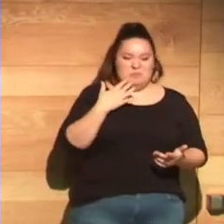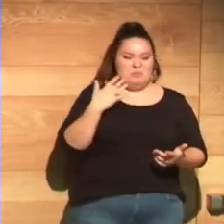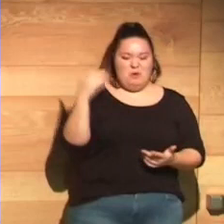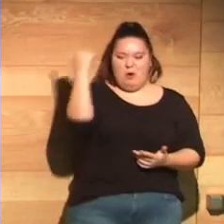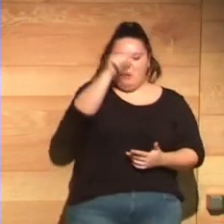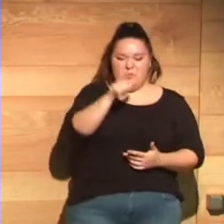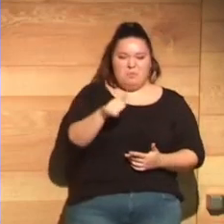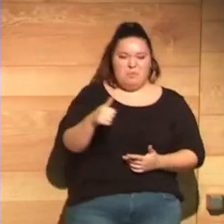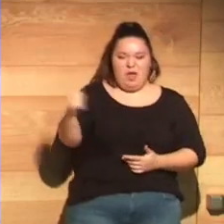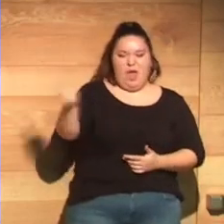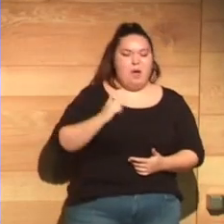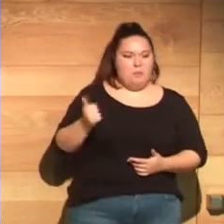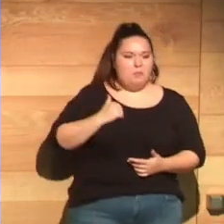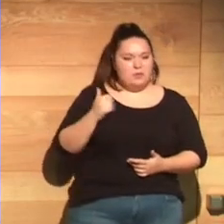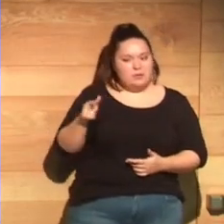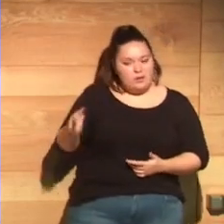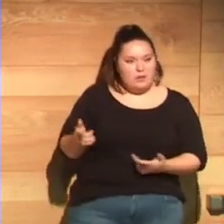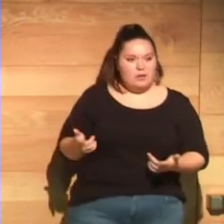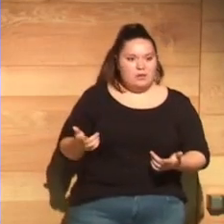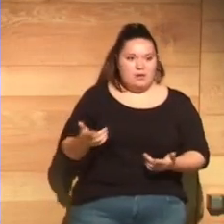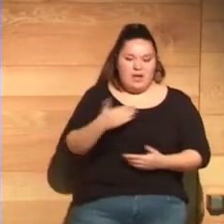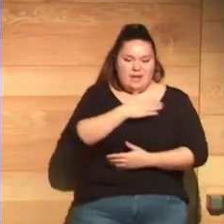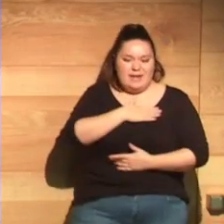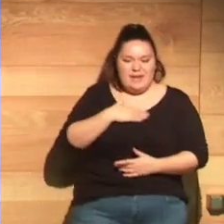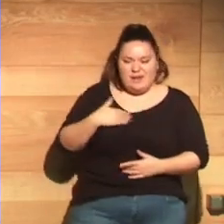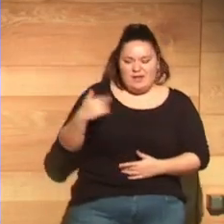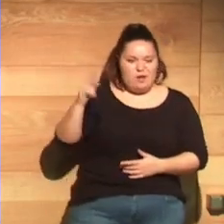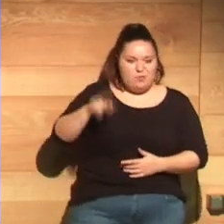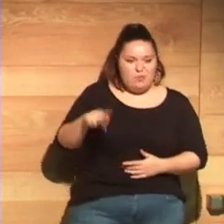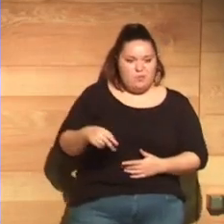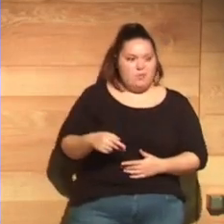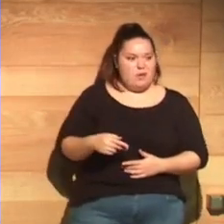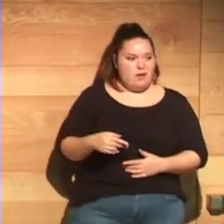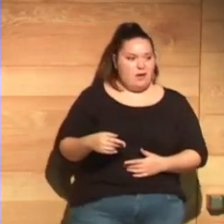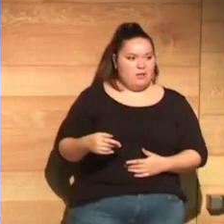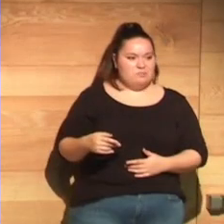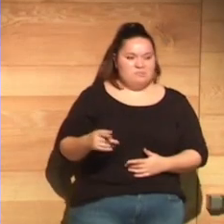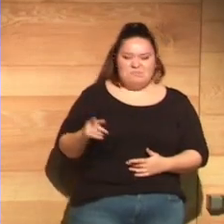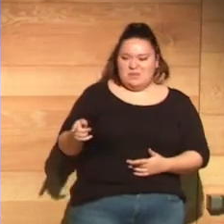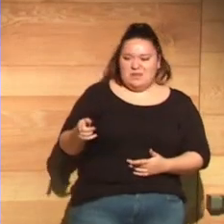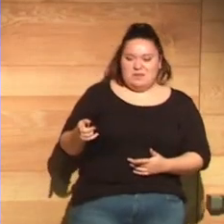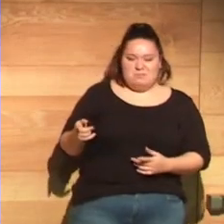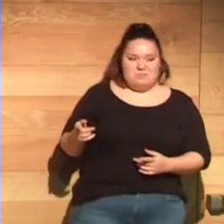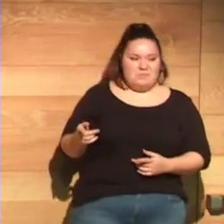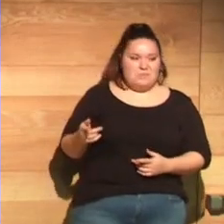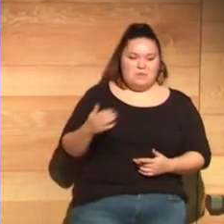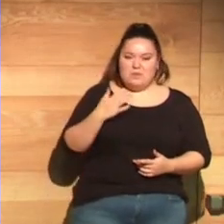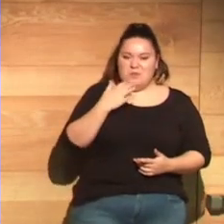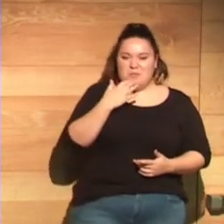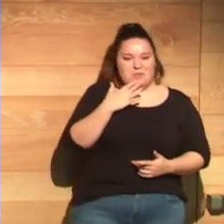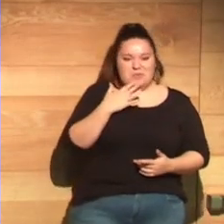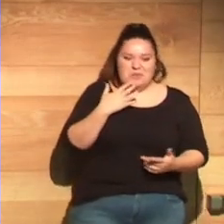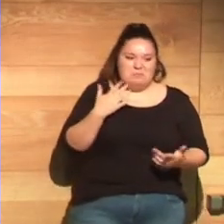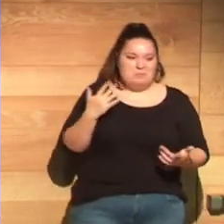provocó mucho enfado. Me pareció un hombre que se aprovechó de ella muchísimo, creo que nunca la